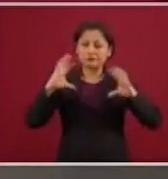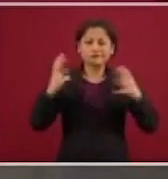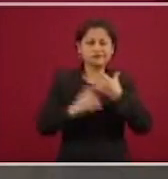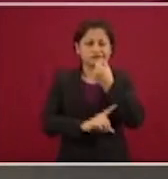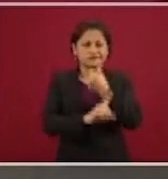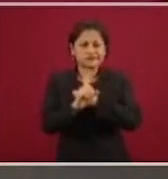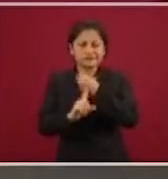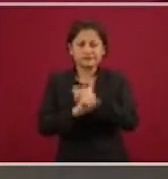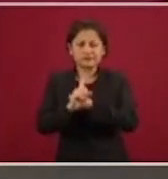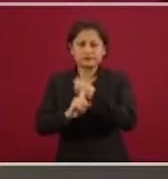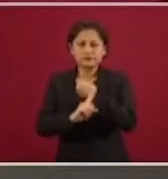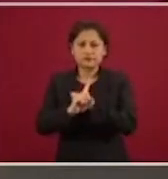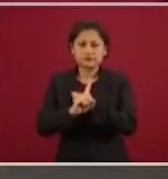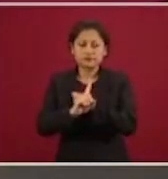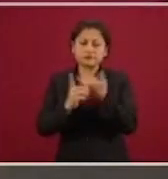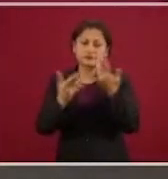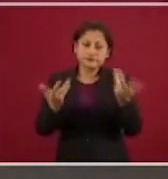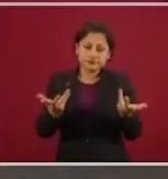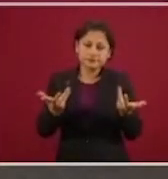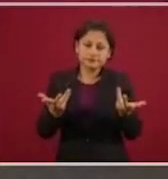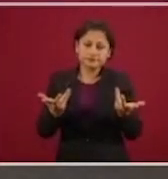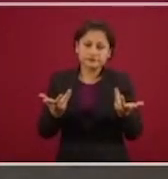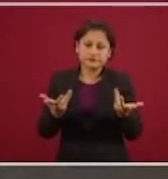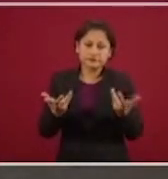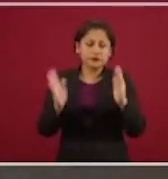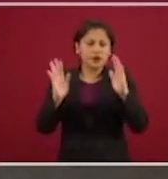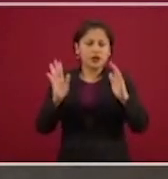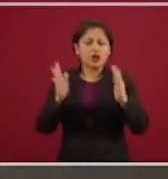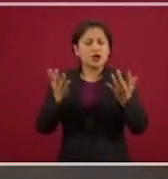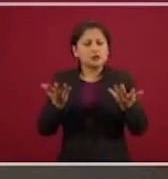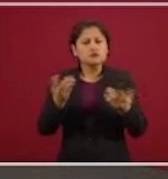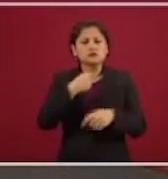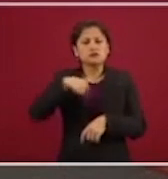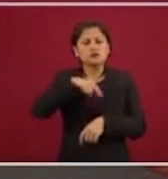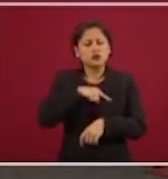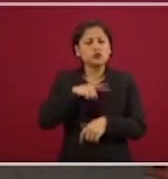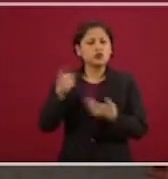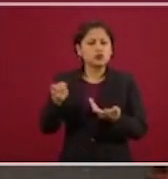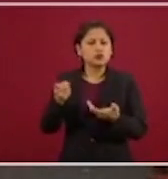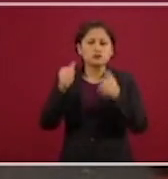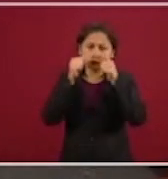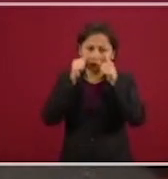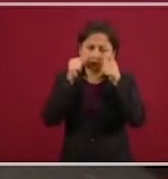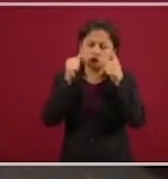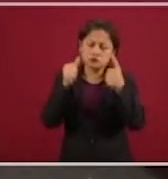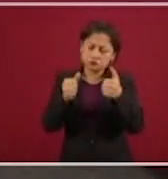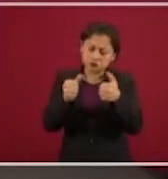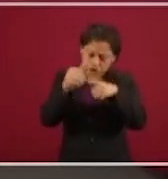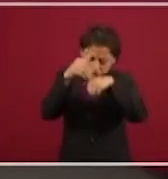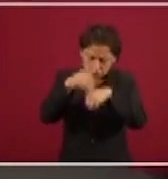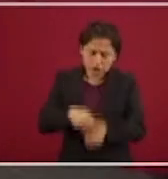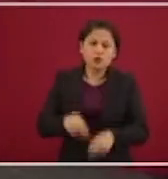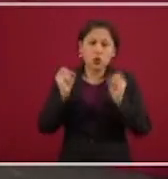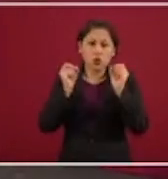vamos a cumplir con nuestro compromiso de disminuir